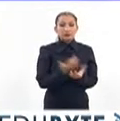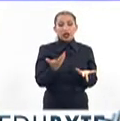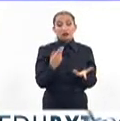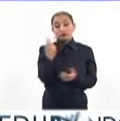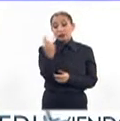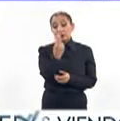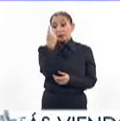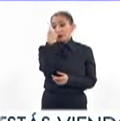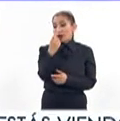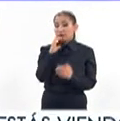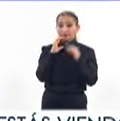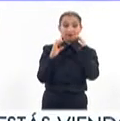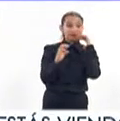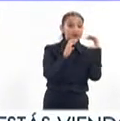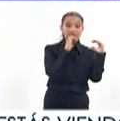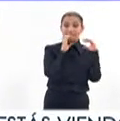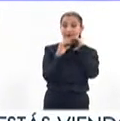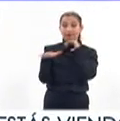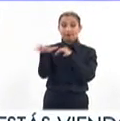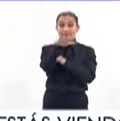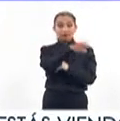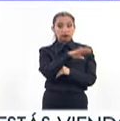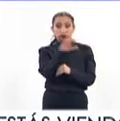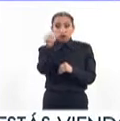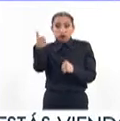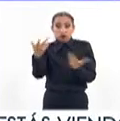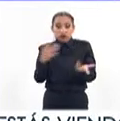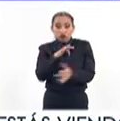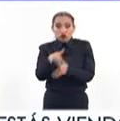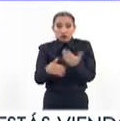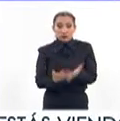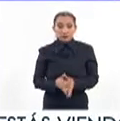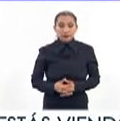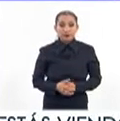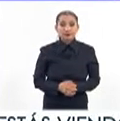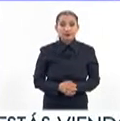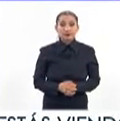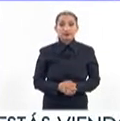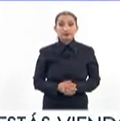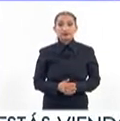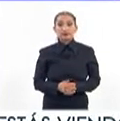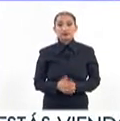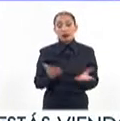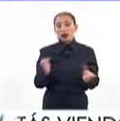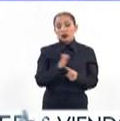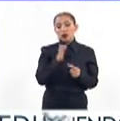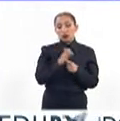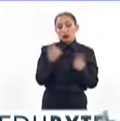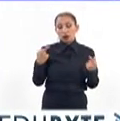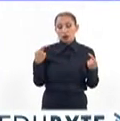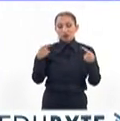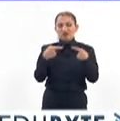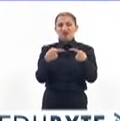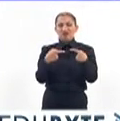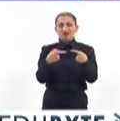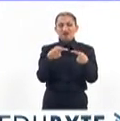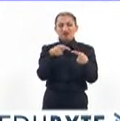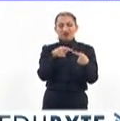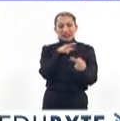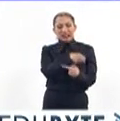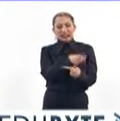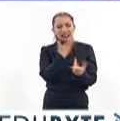se requería para comunicarte con los demás. Y eso también es un choque, porque